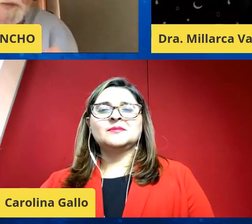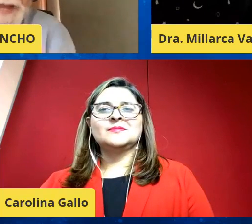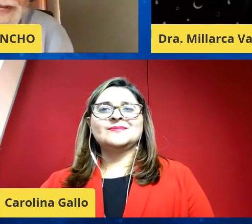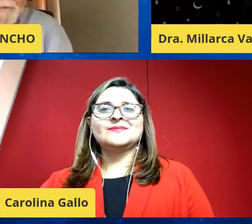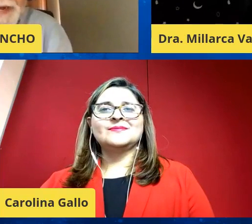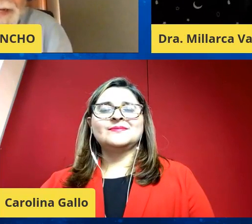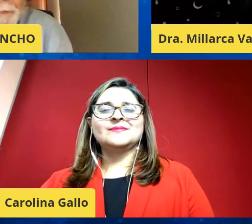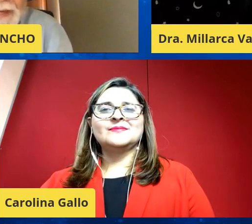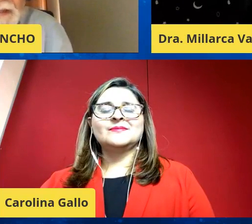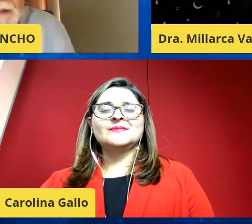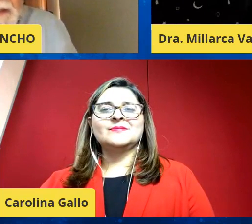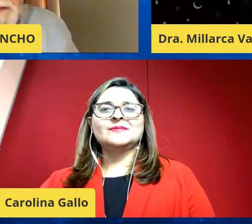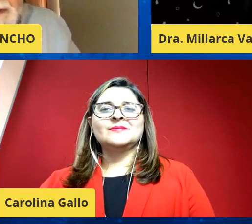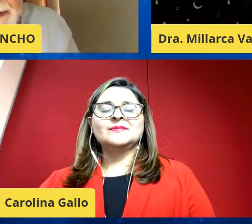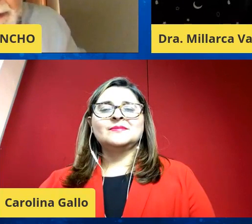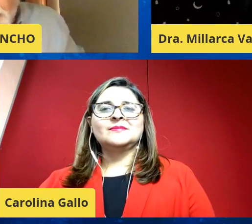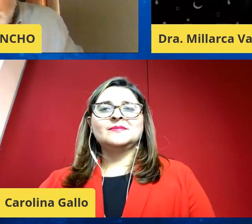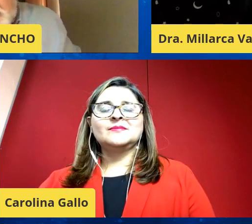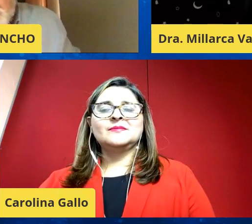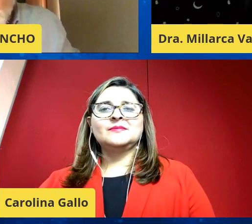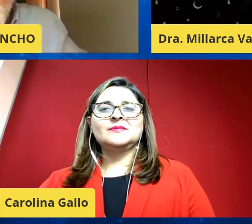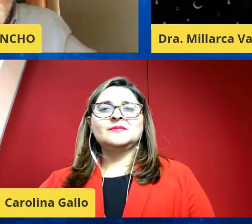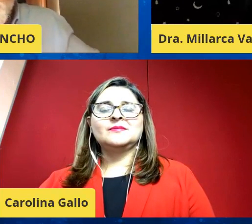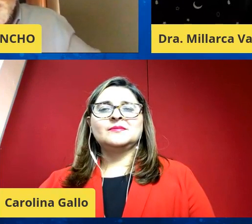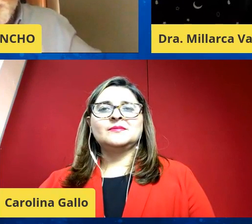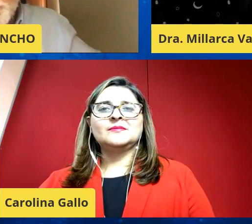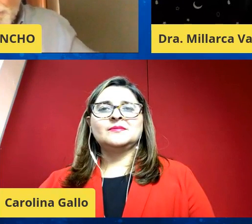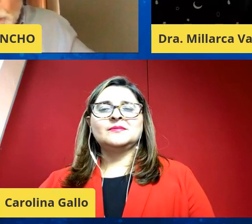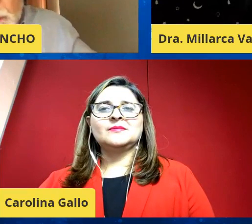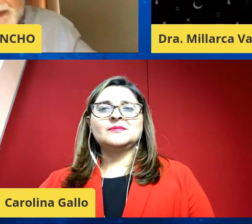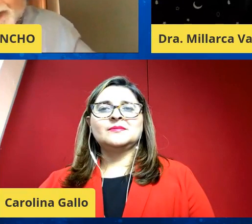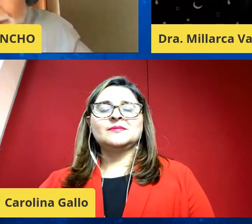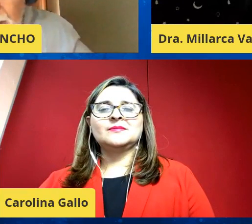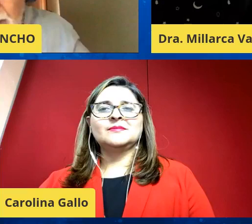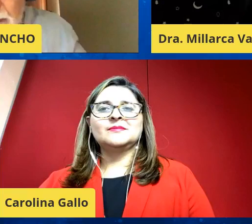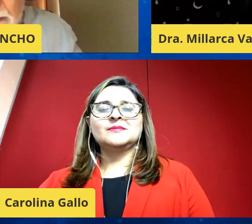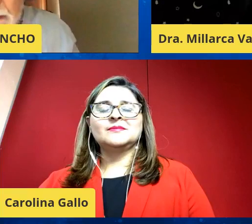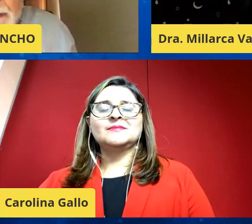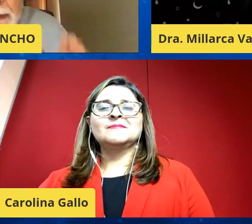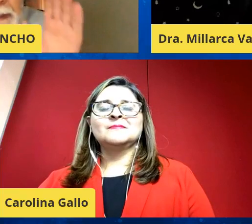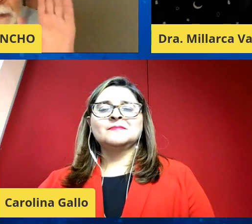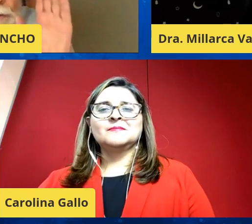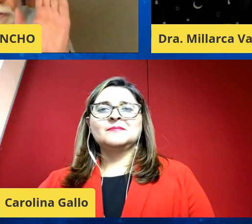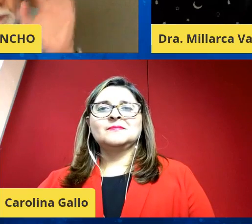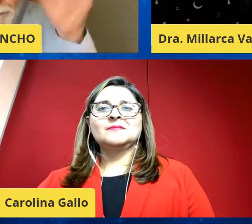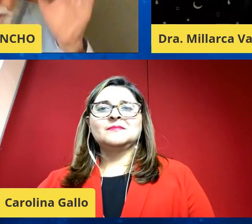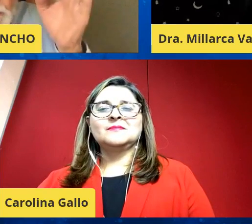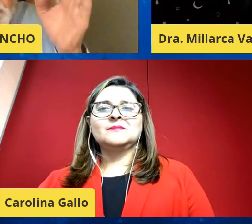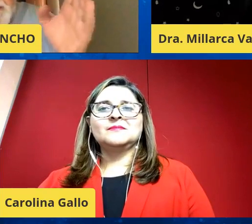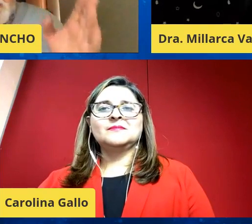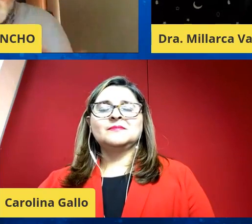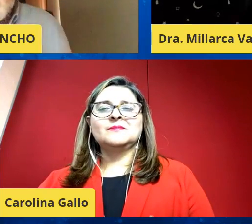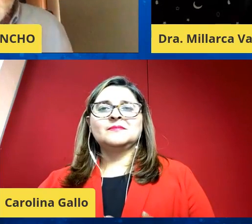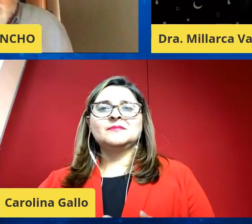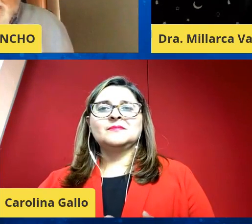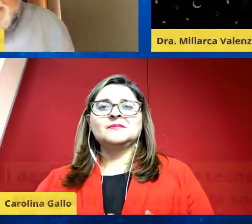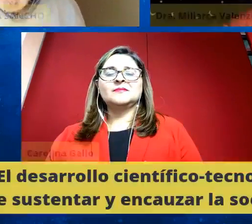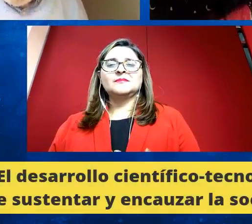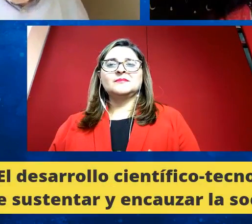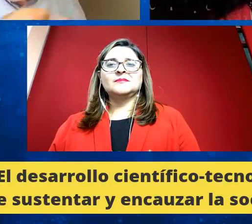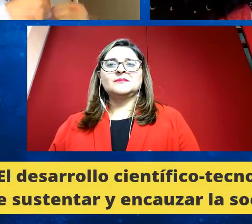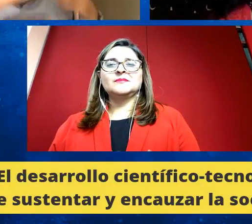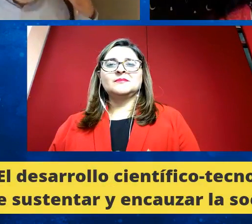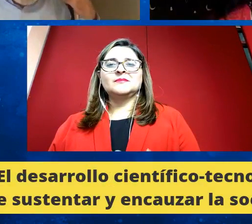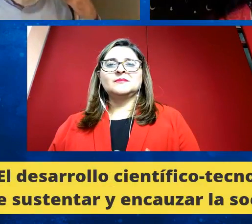meteoritos, pero paga, paga, paga. Es decir, es una especie como de prostitución elegante, que es el concepto que tiene